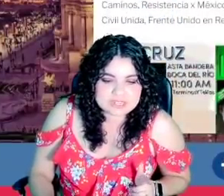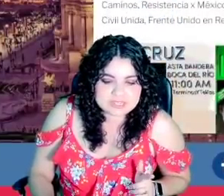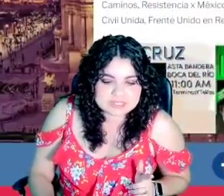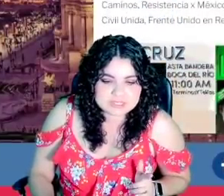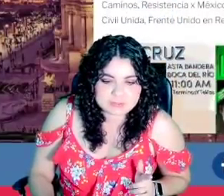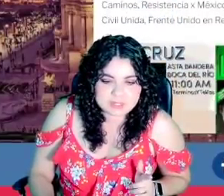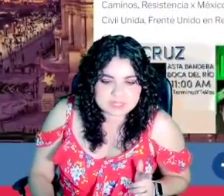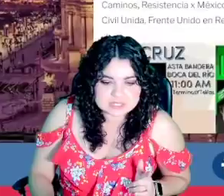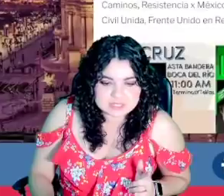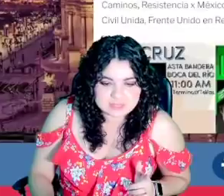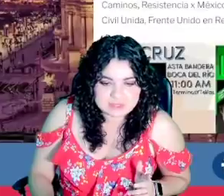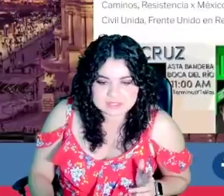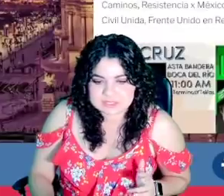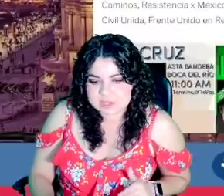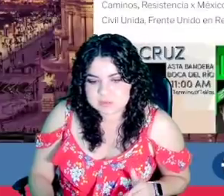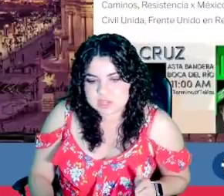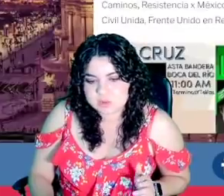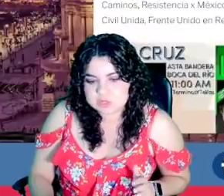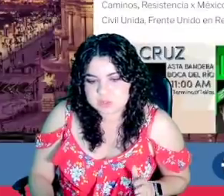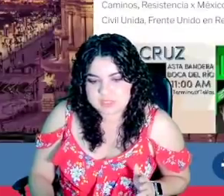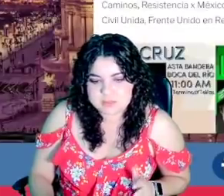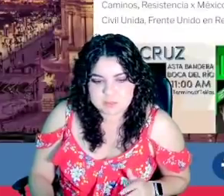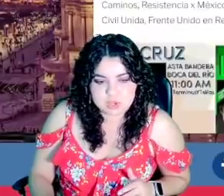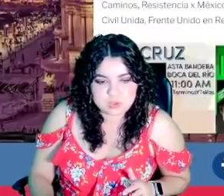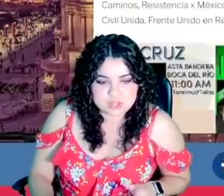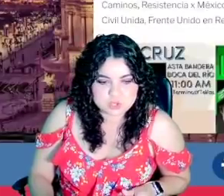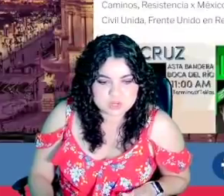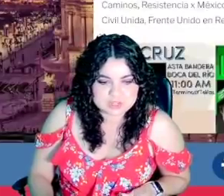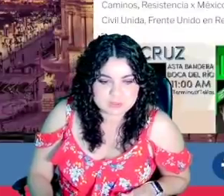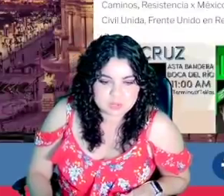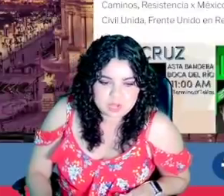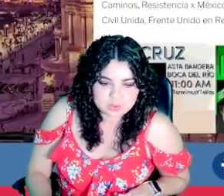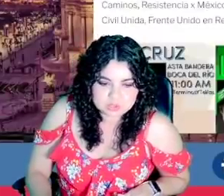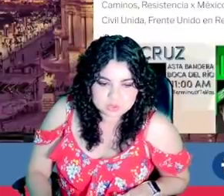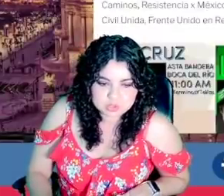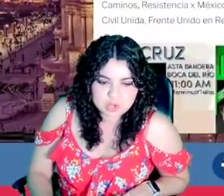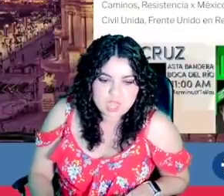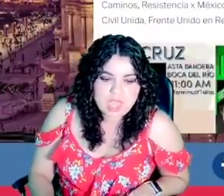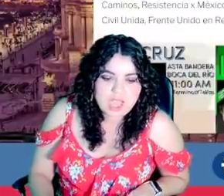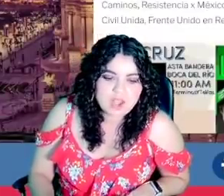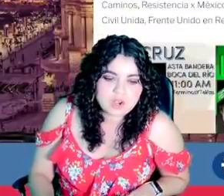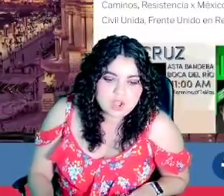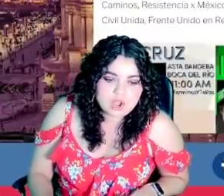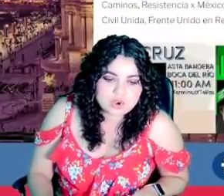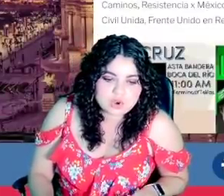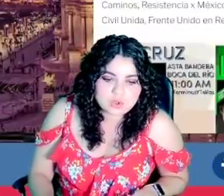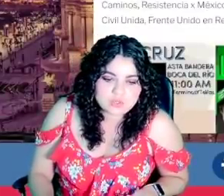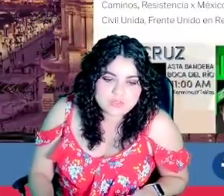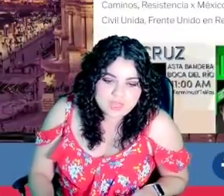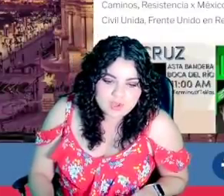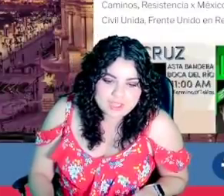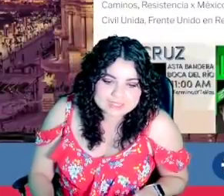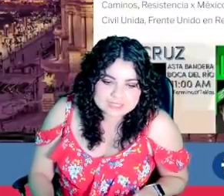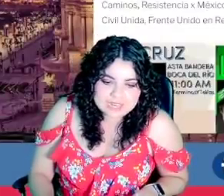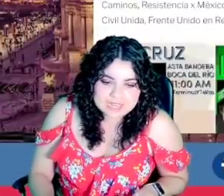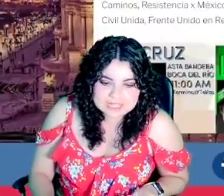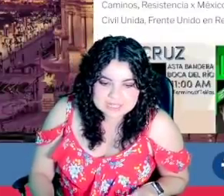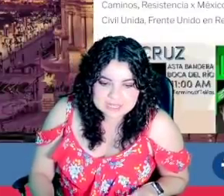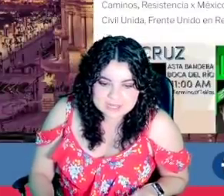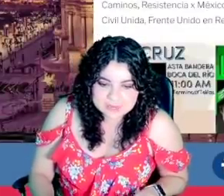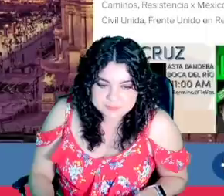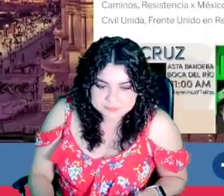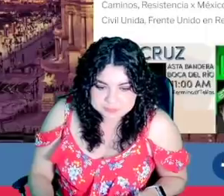las leyendas de terminas y te vas, exigimos salud, seguridad, empleo, educación, respeto a la Constitución, han rondado